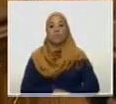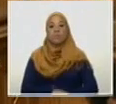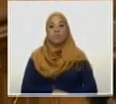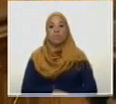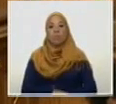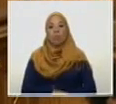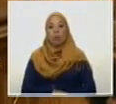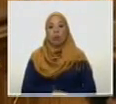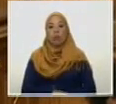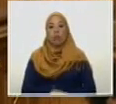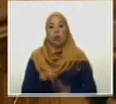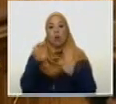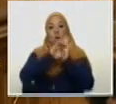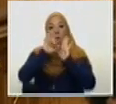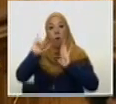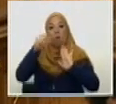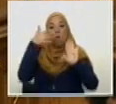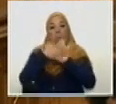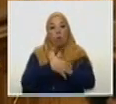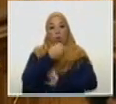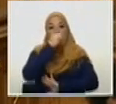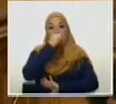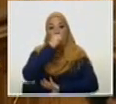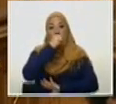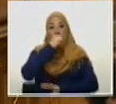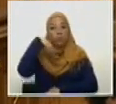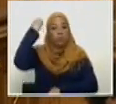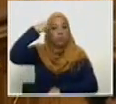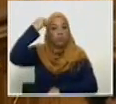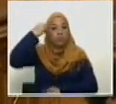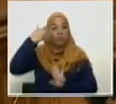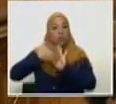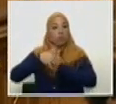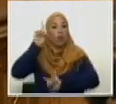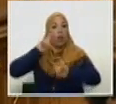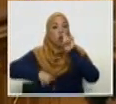de reflexionar sobre algunos elementos.